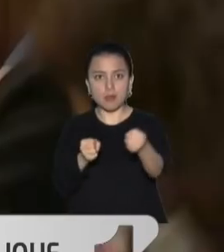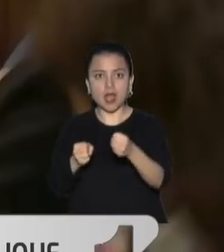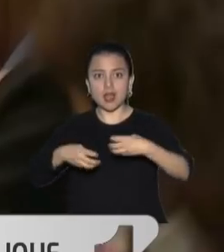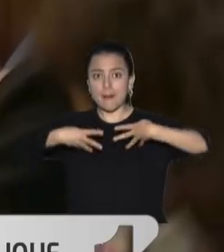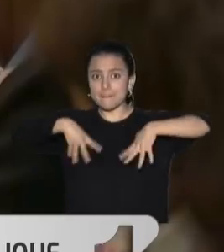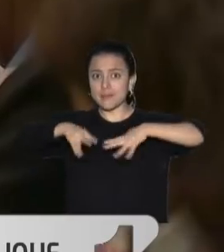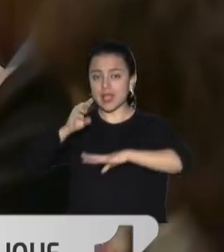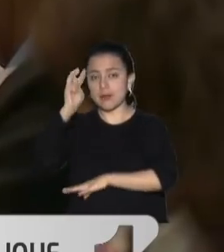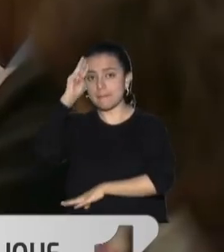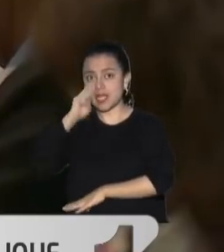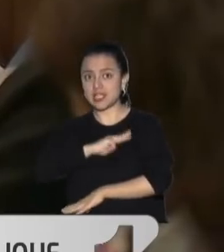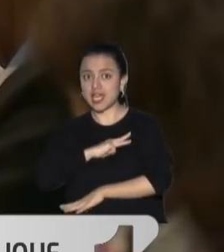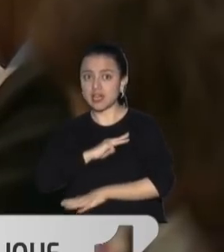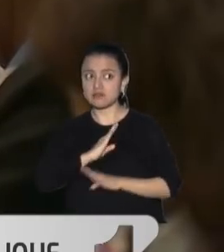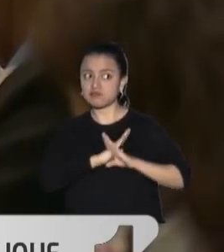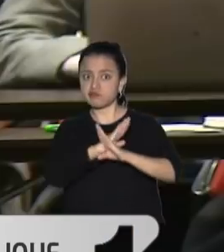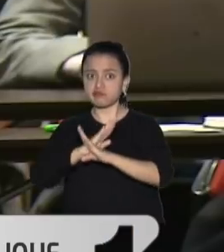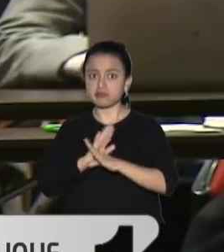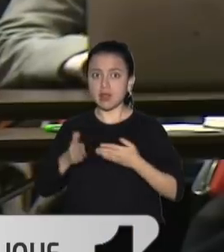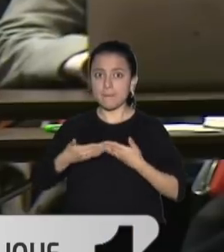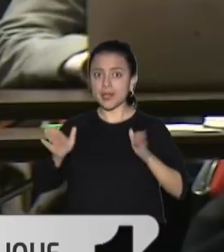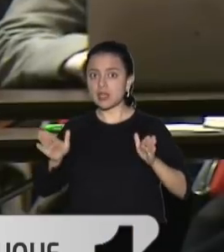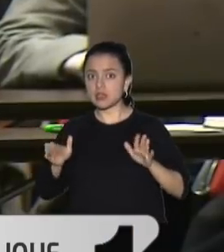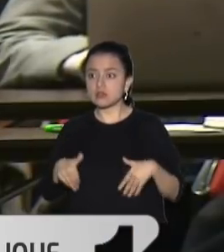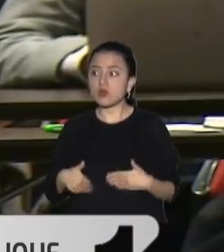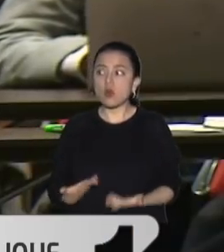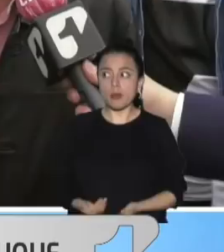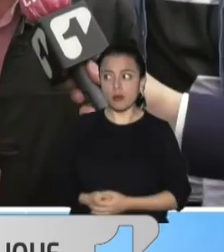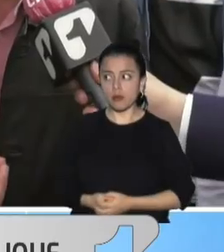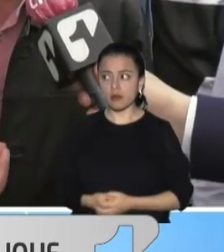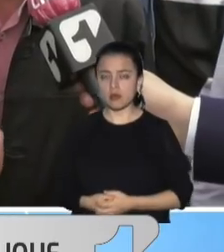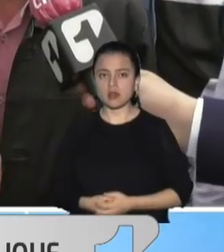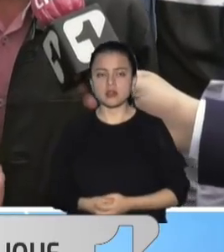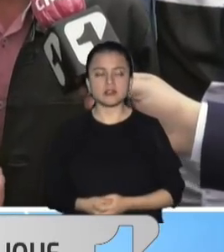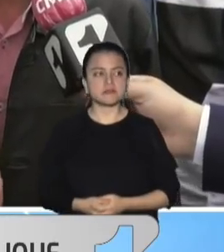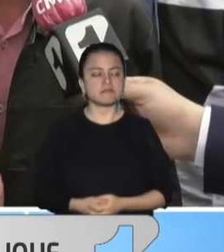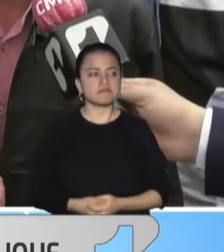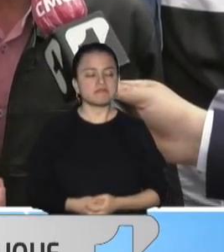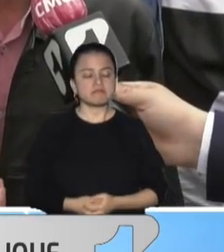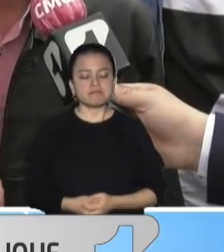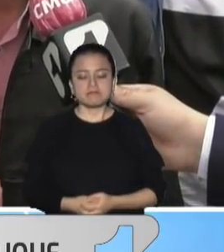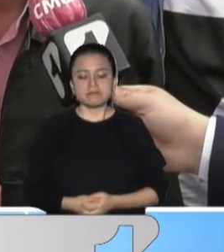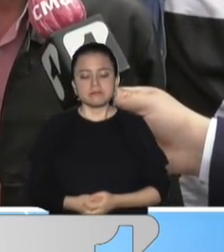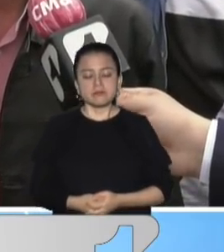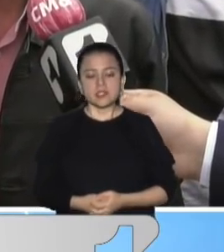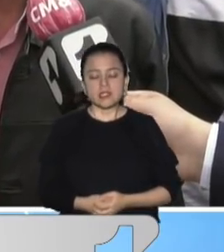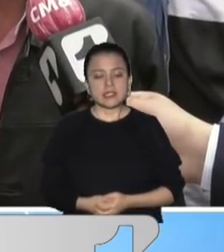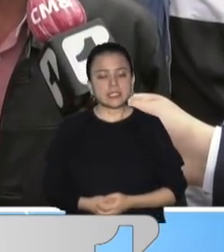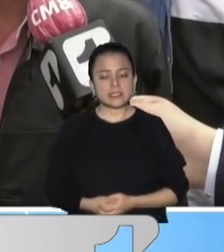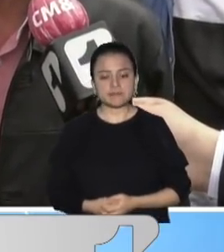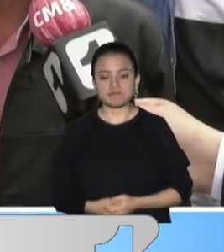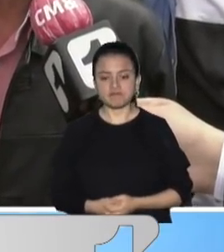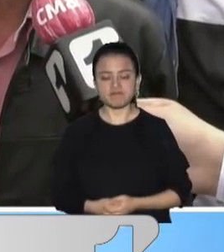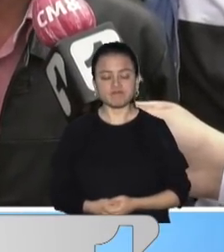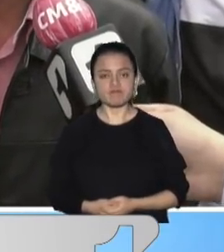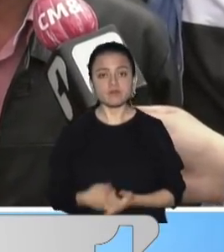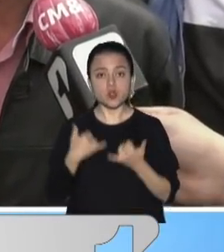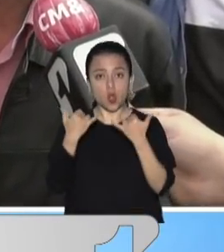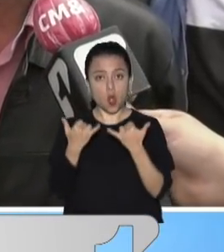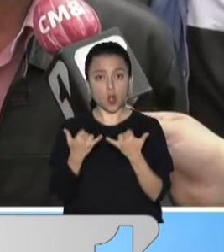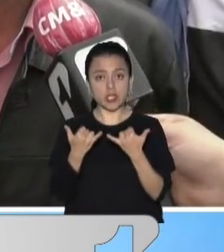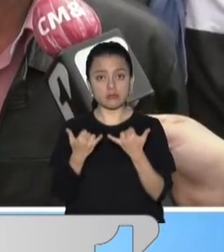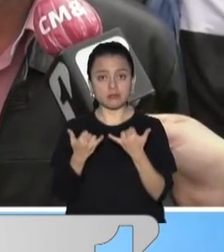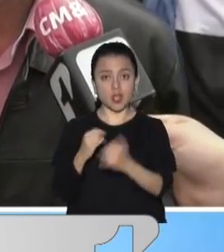el gobierno? Hoy la juventud y el pueblo colombiano están reclamando